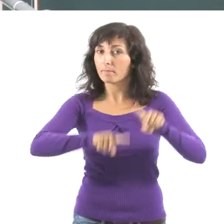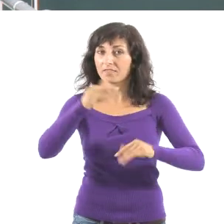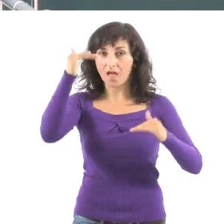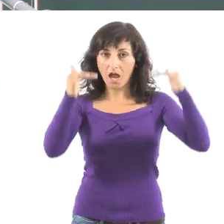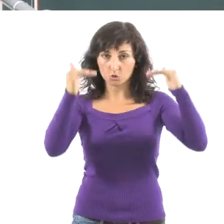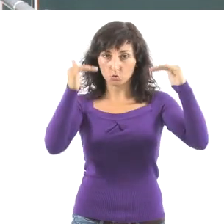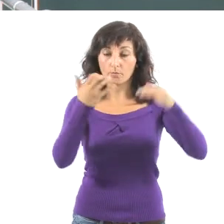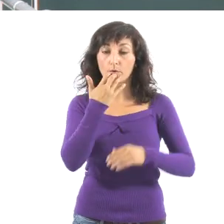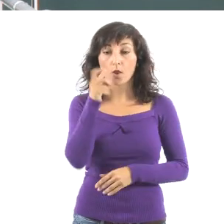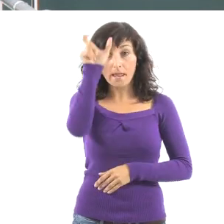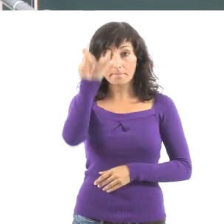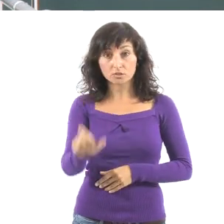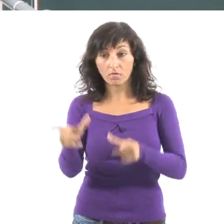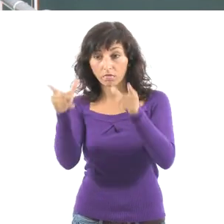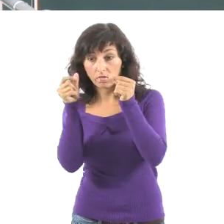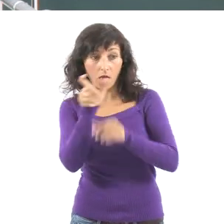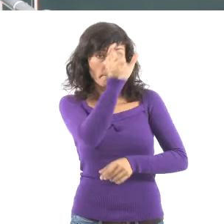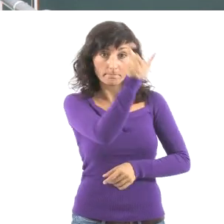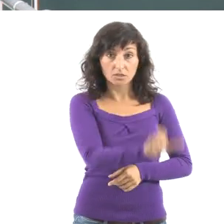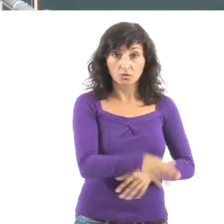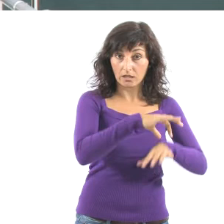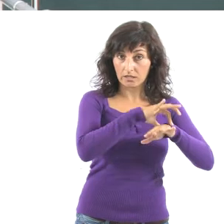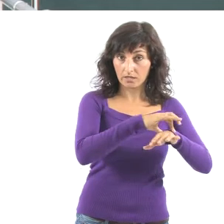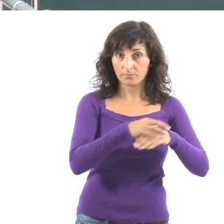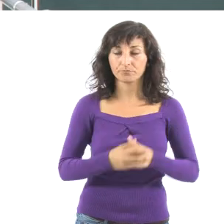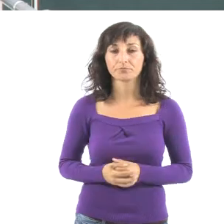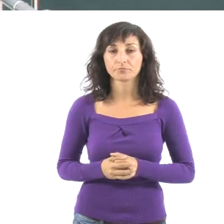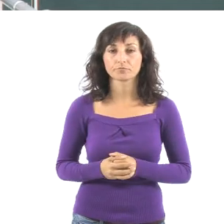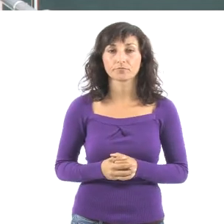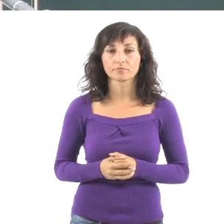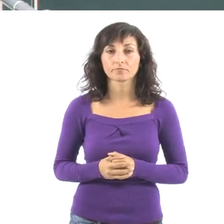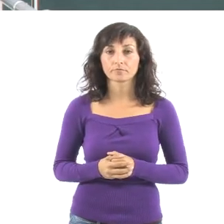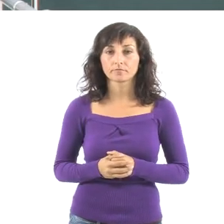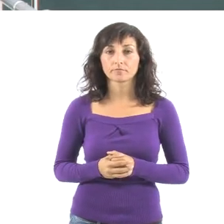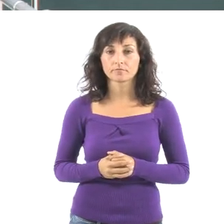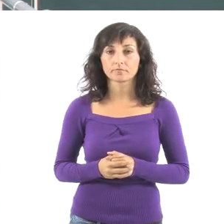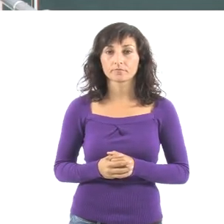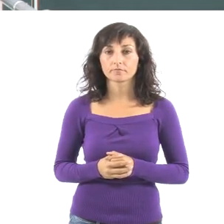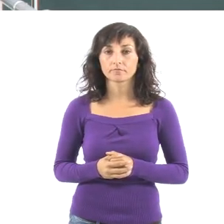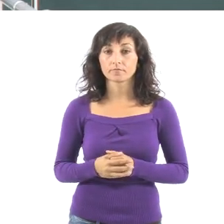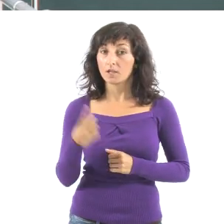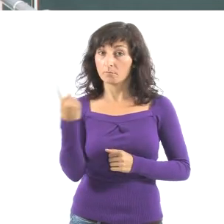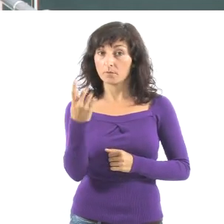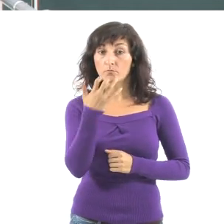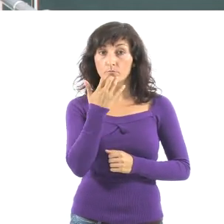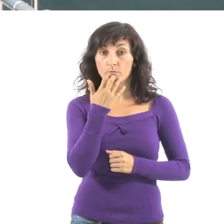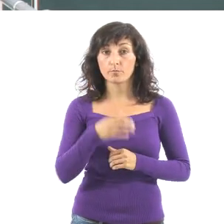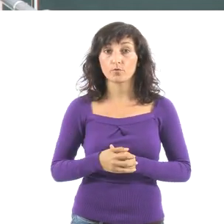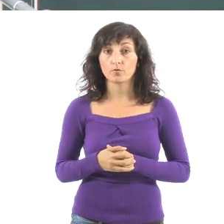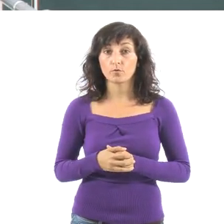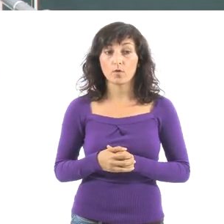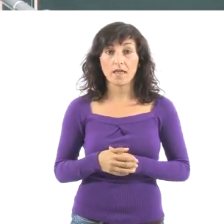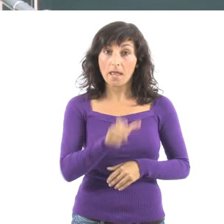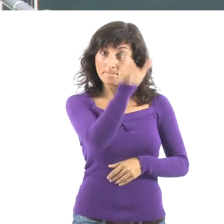deficiente visual y de quien le va a servir de guía. La primera de ellas es en el caso en el que la persona que va a servir